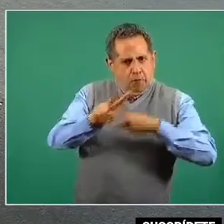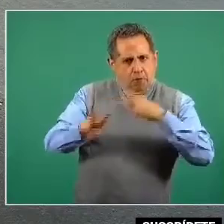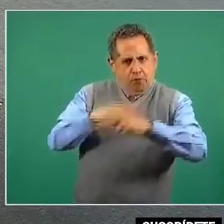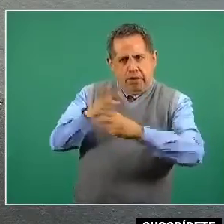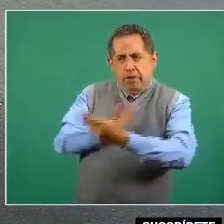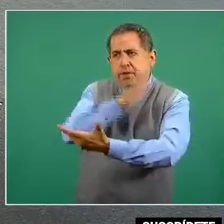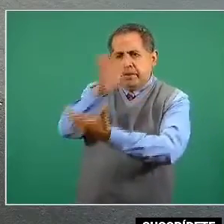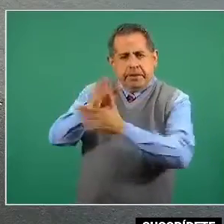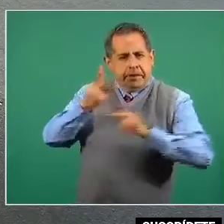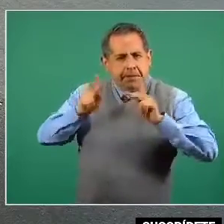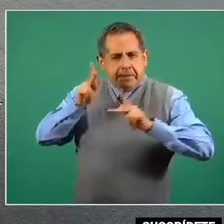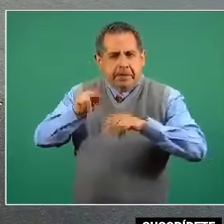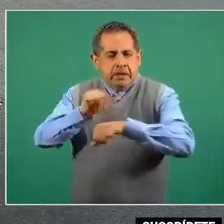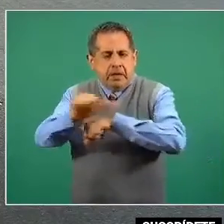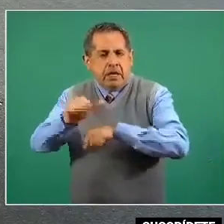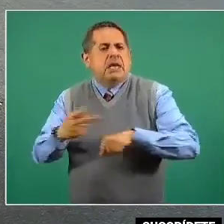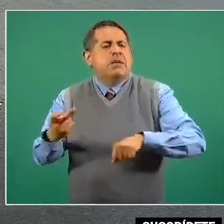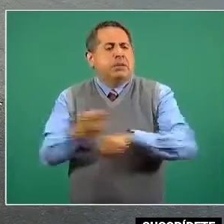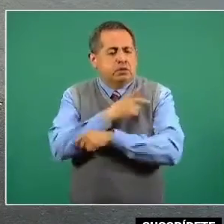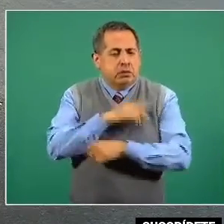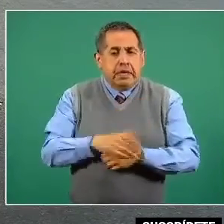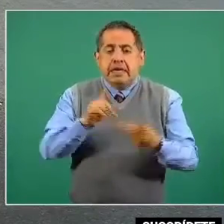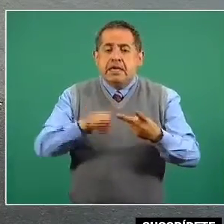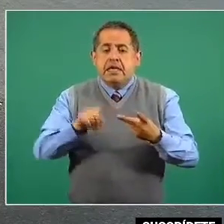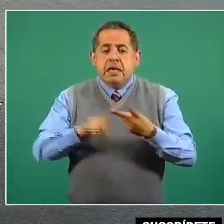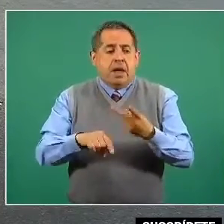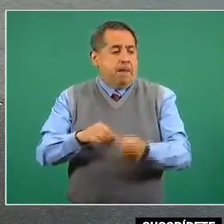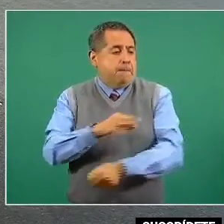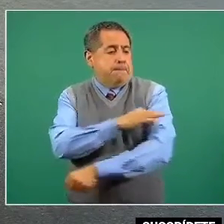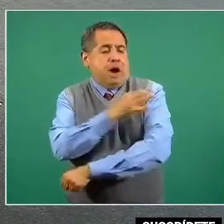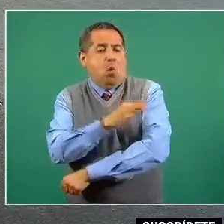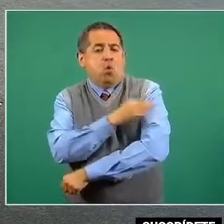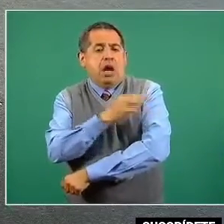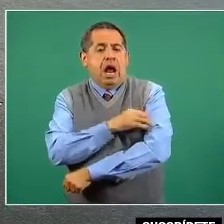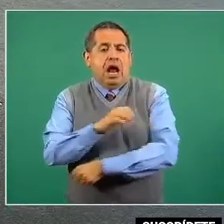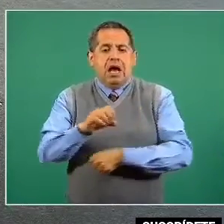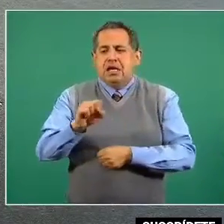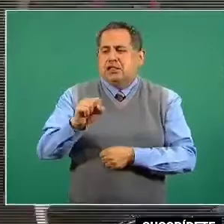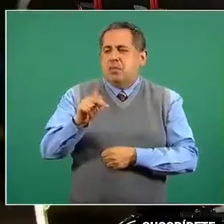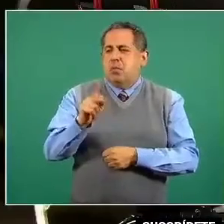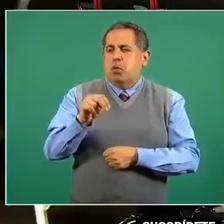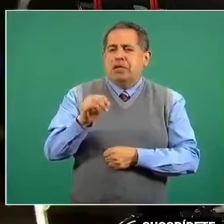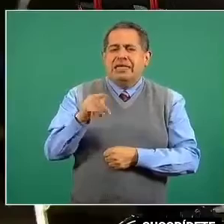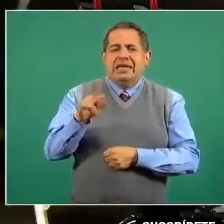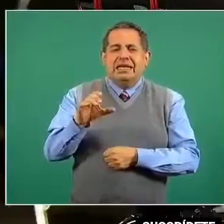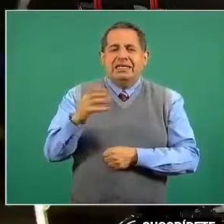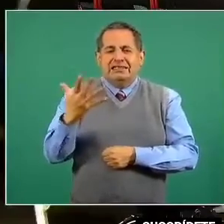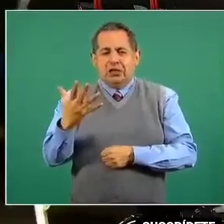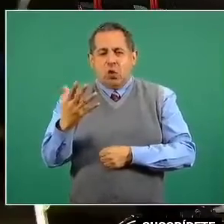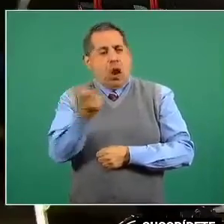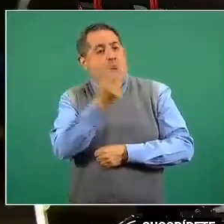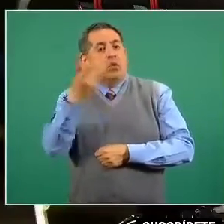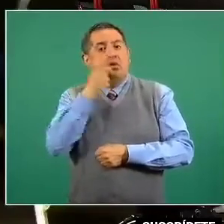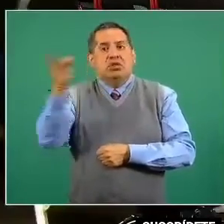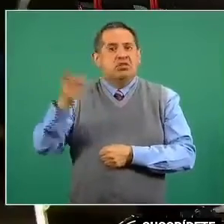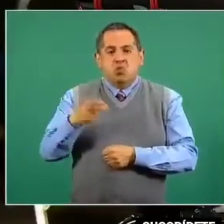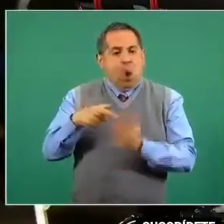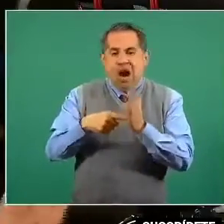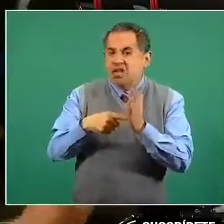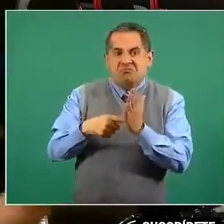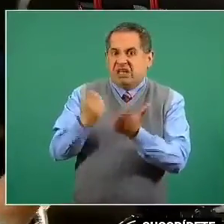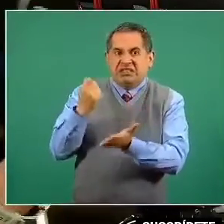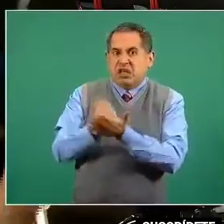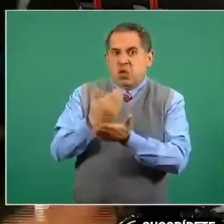parte de la vacuna de Sputnik 5, porque hay algunos médicos que dicen que esta vacuna no ha cubierto los requisitos internacionales y